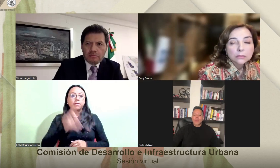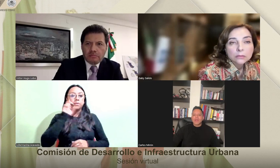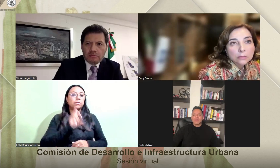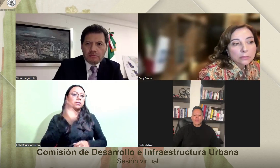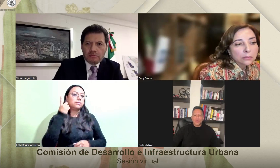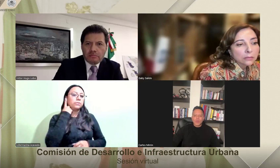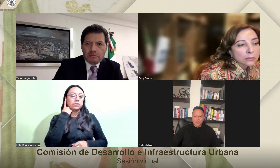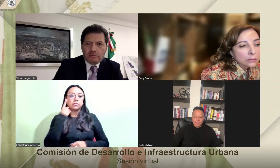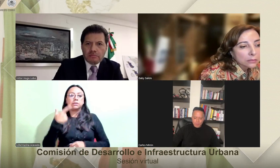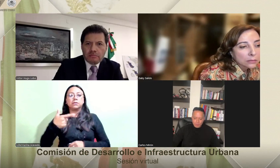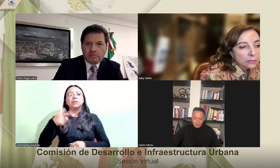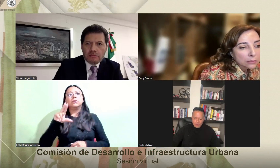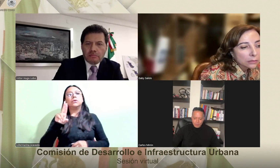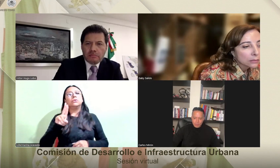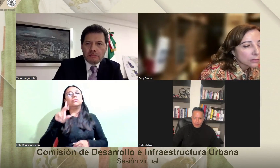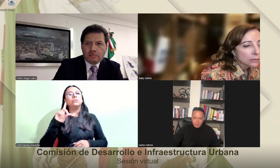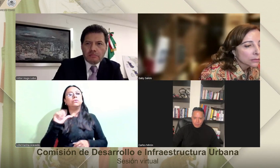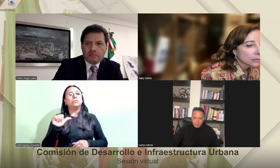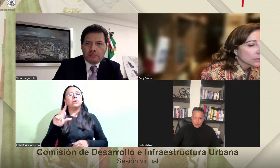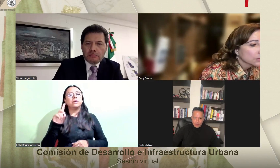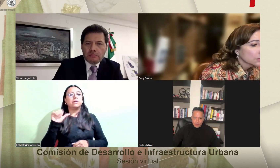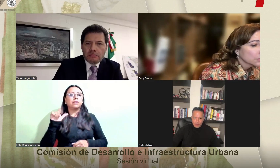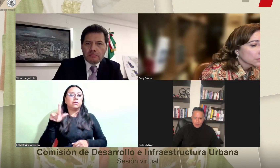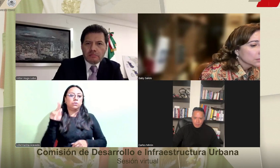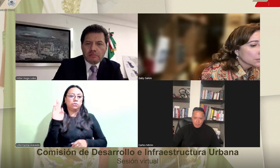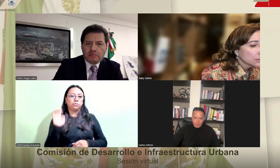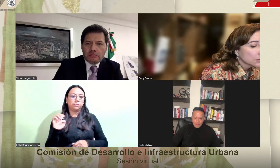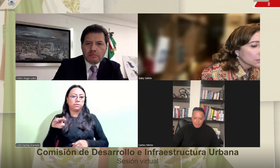Guadalupe Morales Rubio.